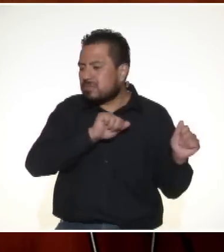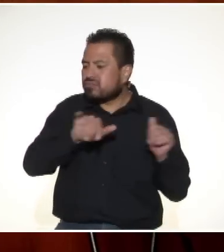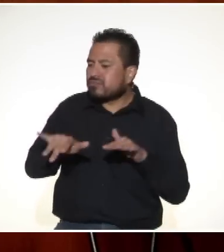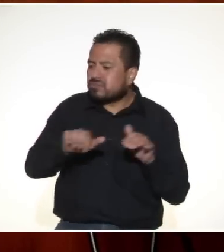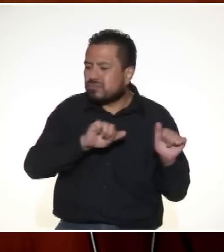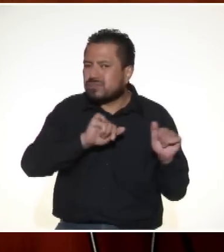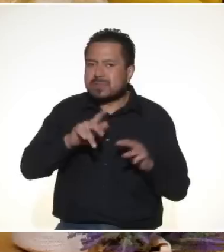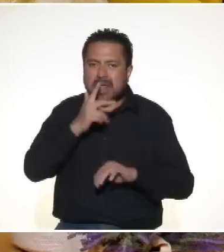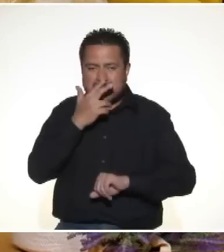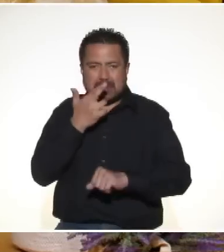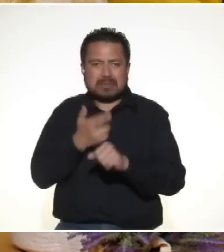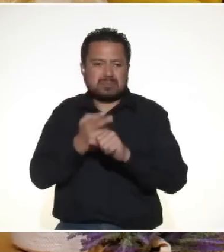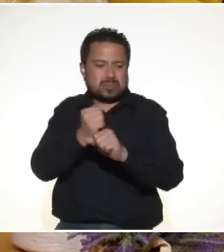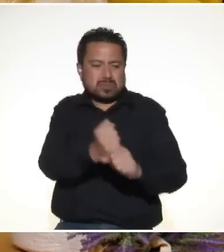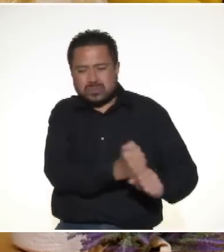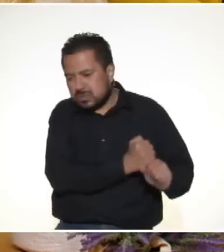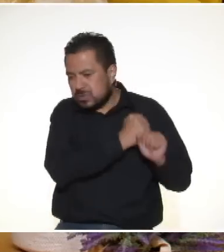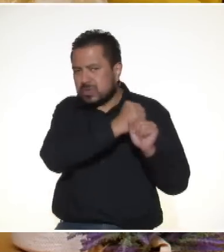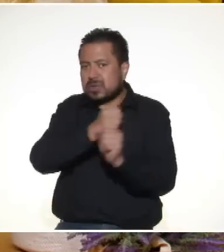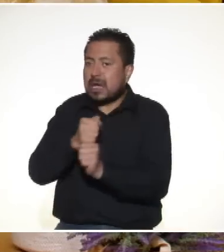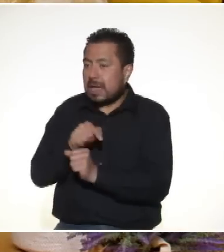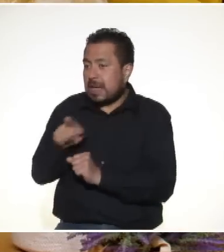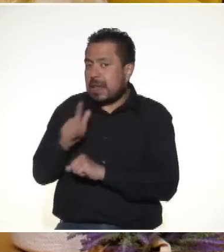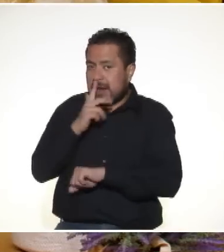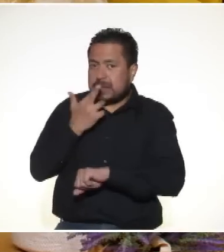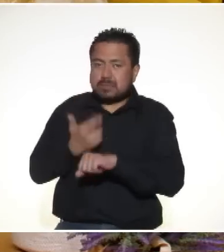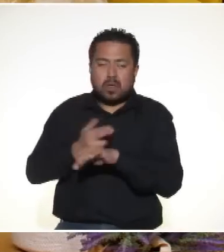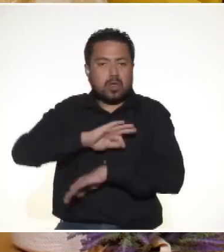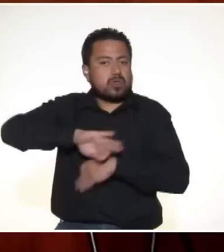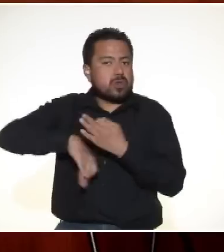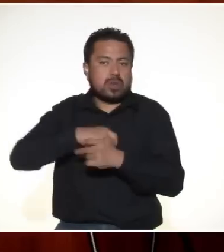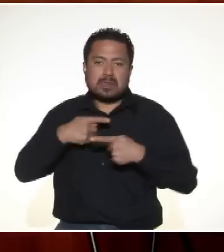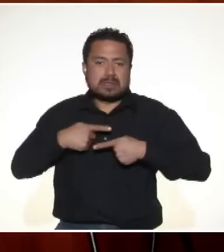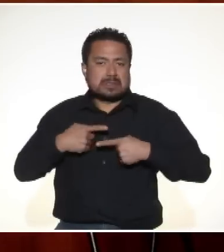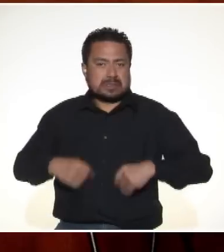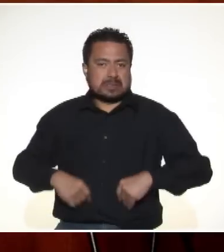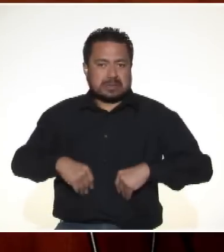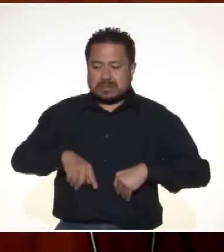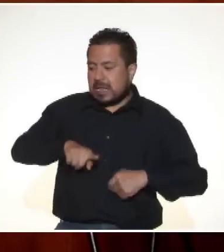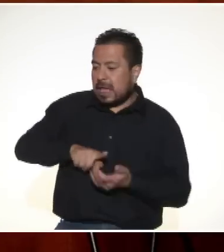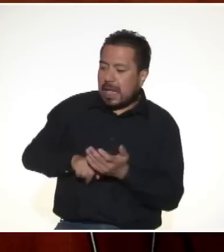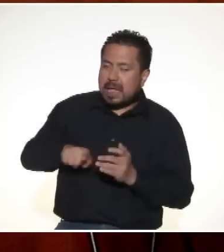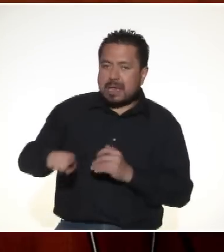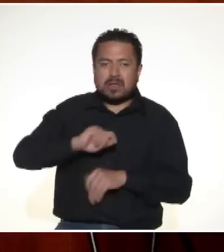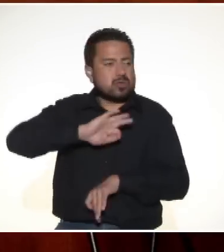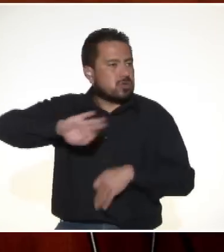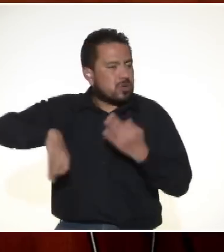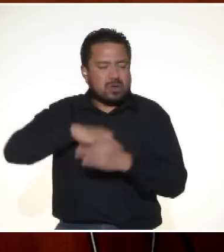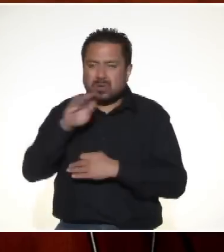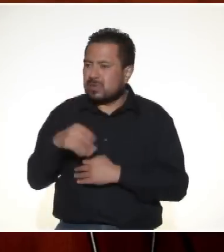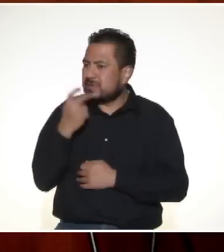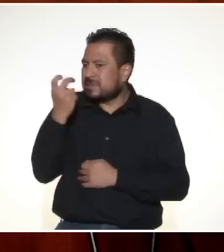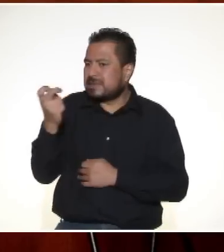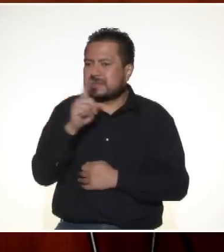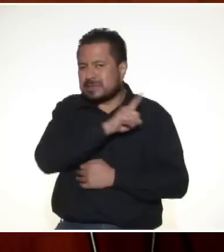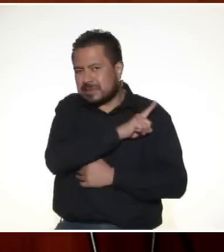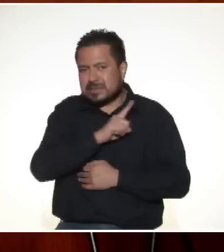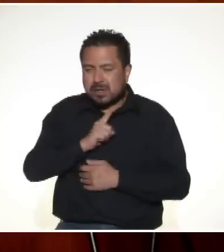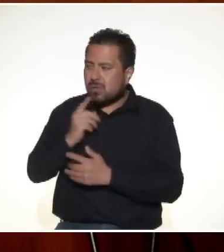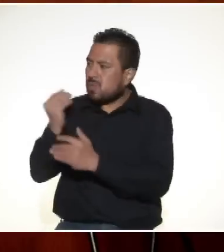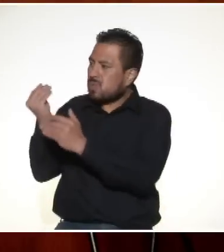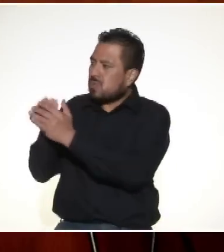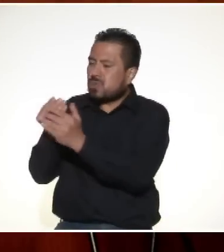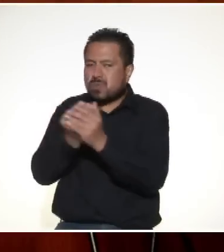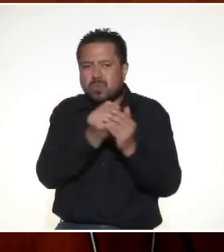las trajineras, van como responsables de todos los que van ahí, ¿eh? Entonces, indispensable que todos ellos sean capacitados